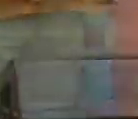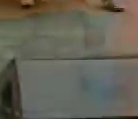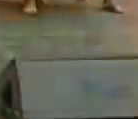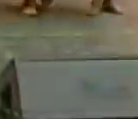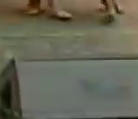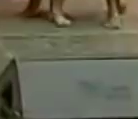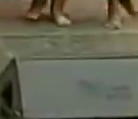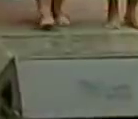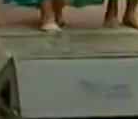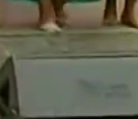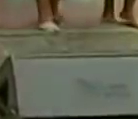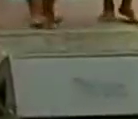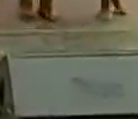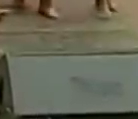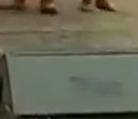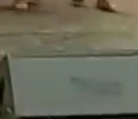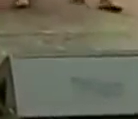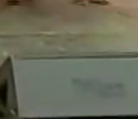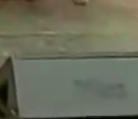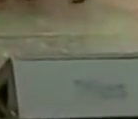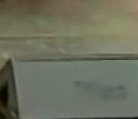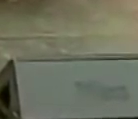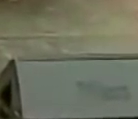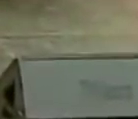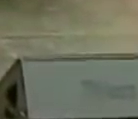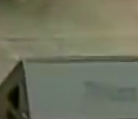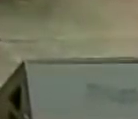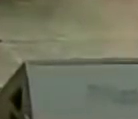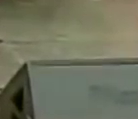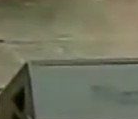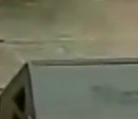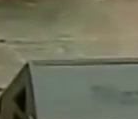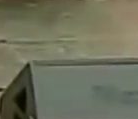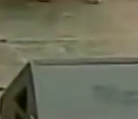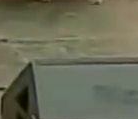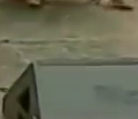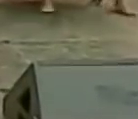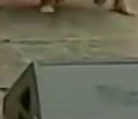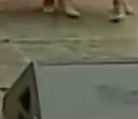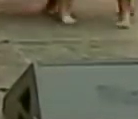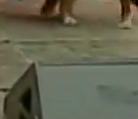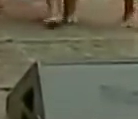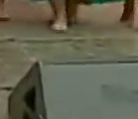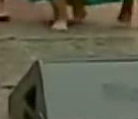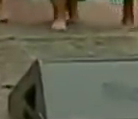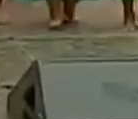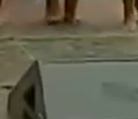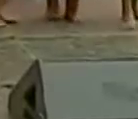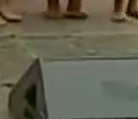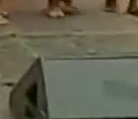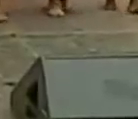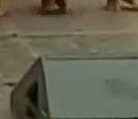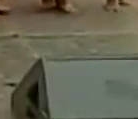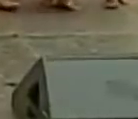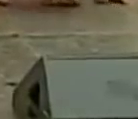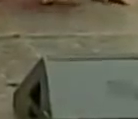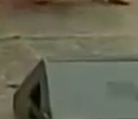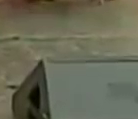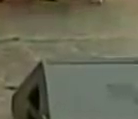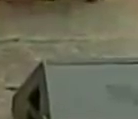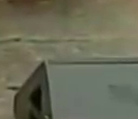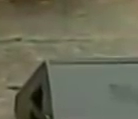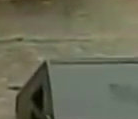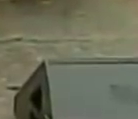por arenco, populo un poco dano la. Tablo poco, narecona, soy tu mue, narecona,